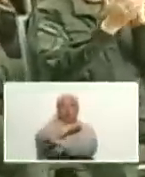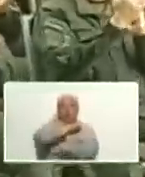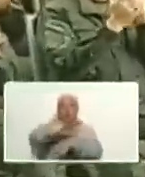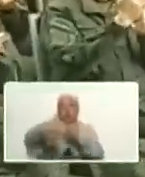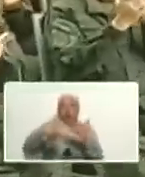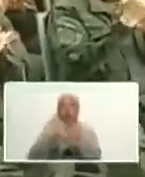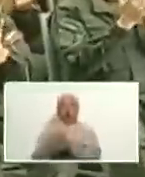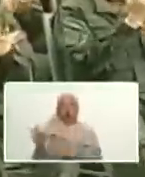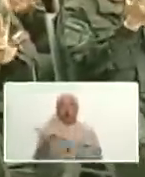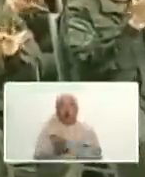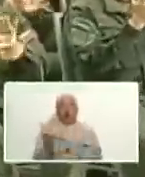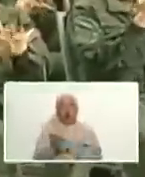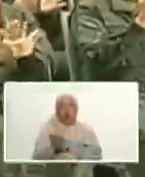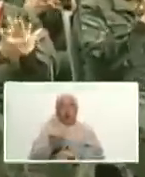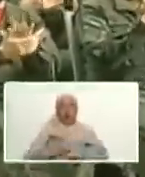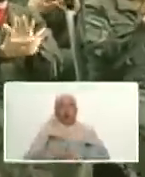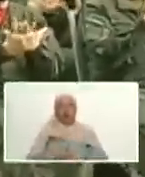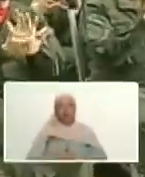el territorio nacional.